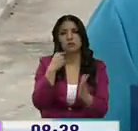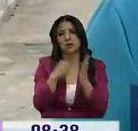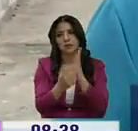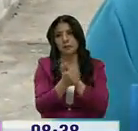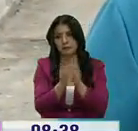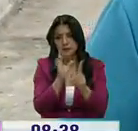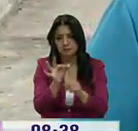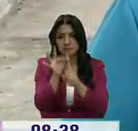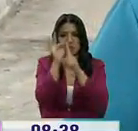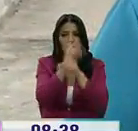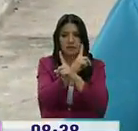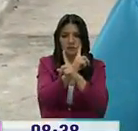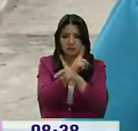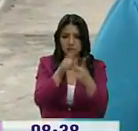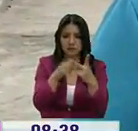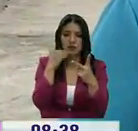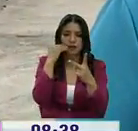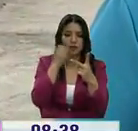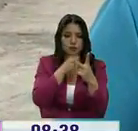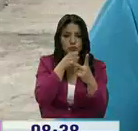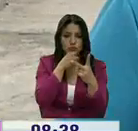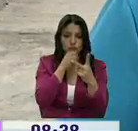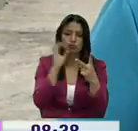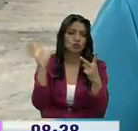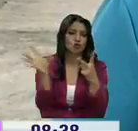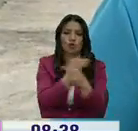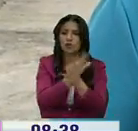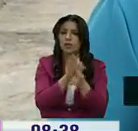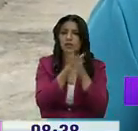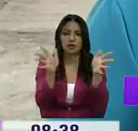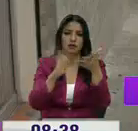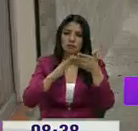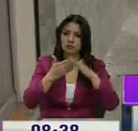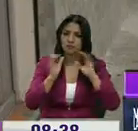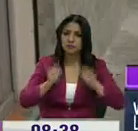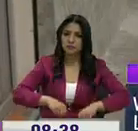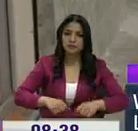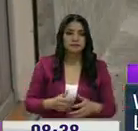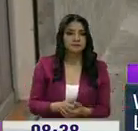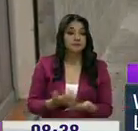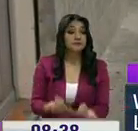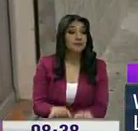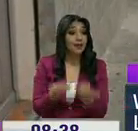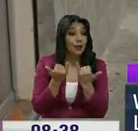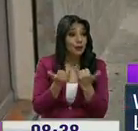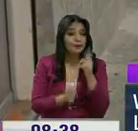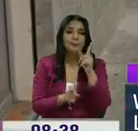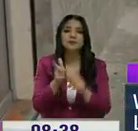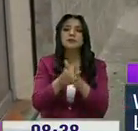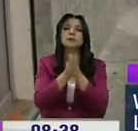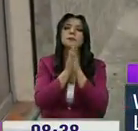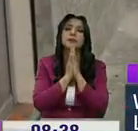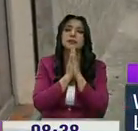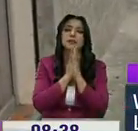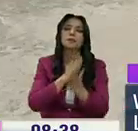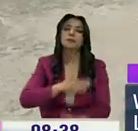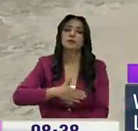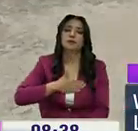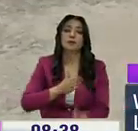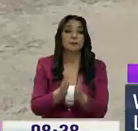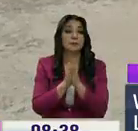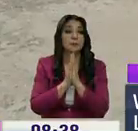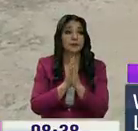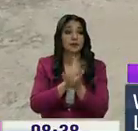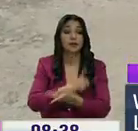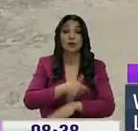especiales, adultos mayores y en general la comunidad. Ahora la petición de los habitantes del sector de la Magdalena es que